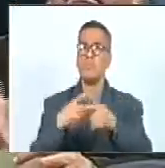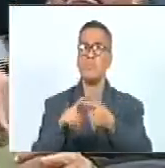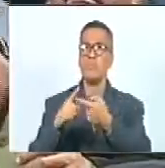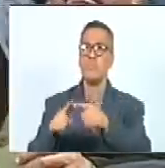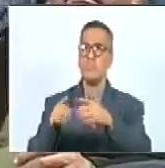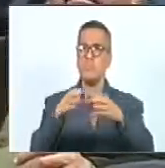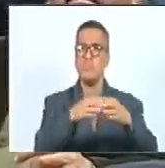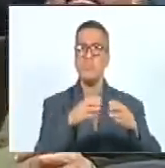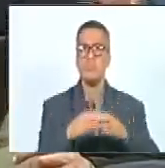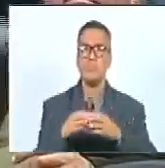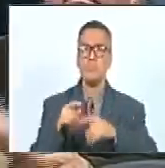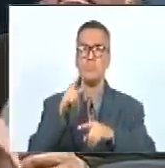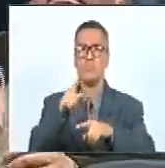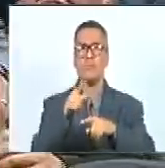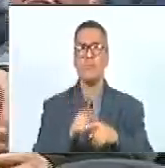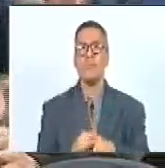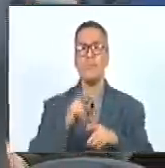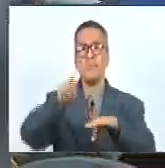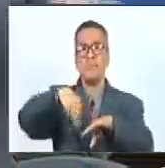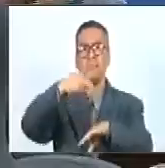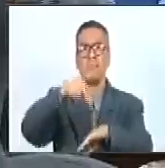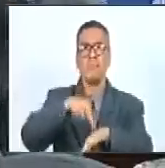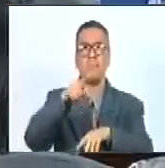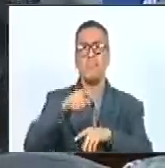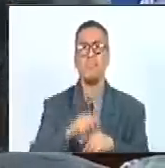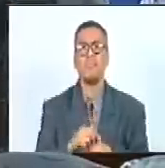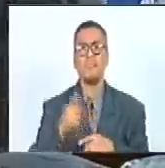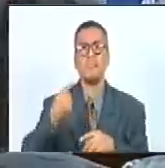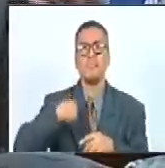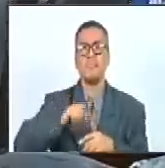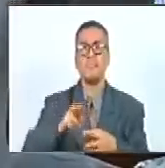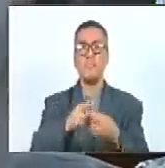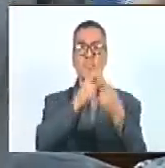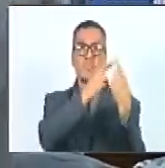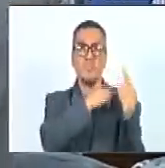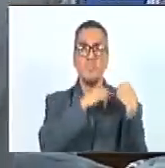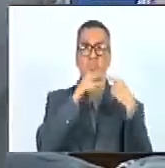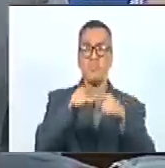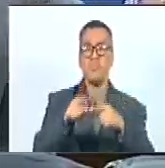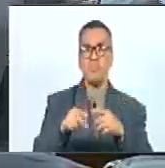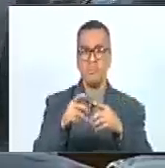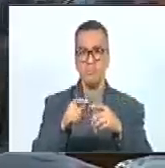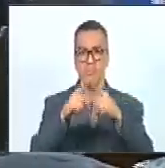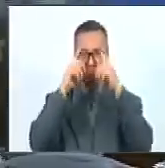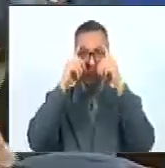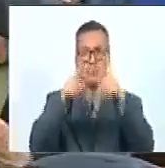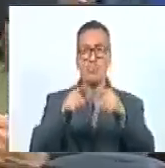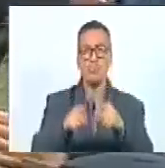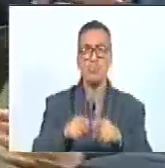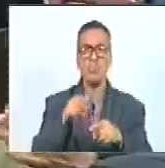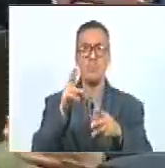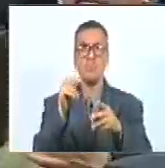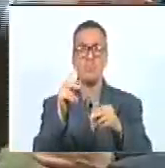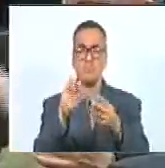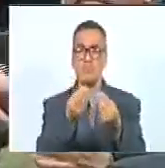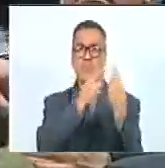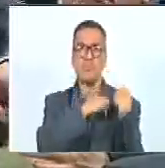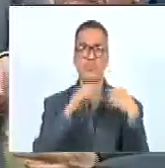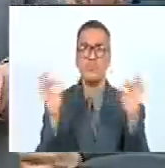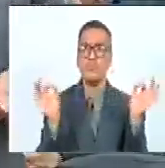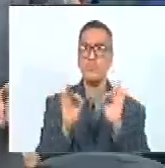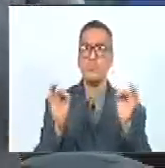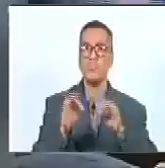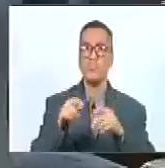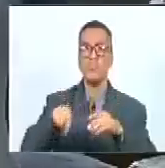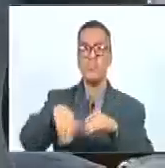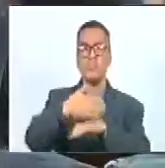ámbitos del acontecer nacional, donde hay responsabilidades bien determinadas y muchos de esos responsables andan caminando por